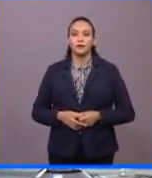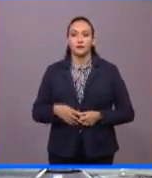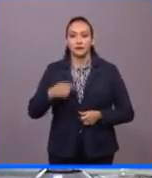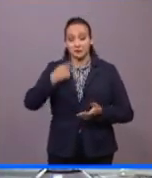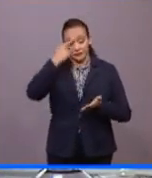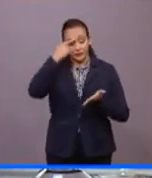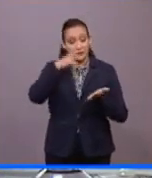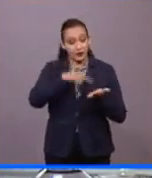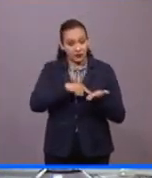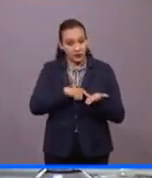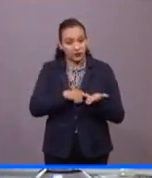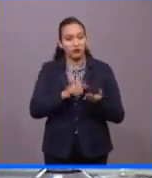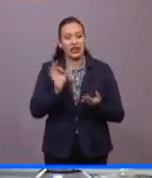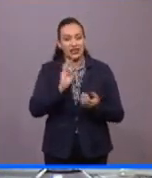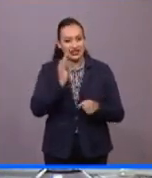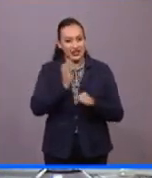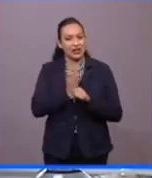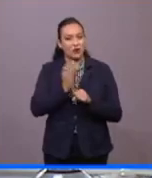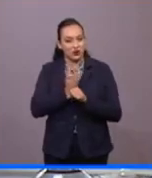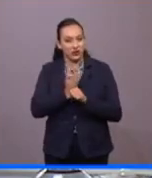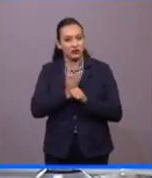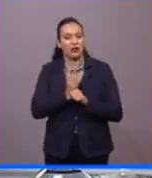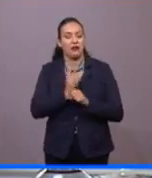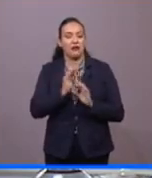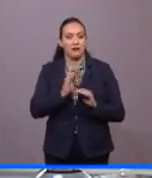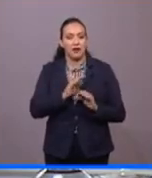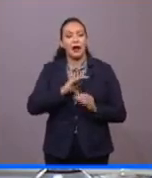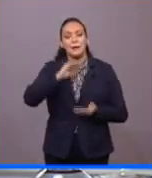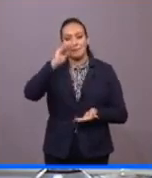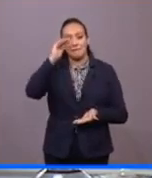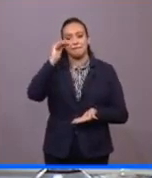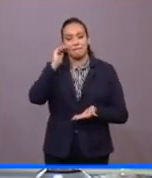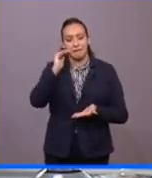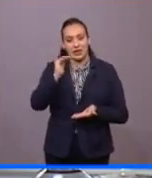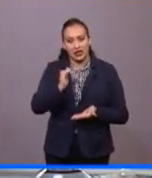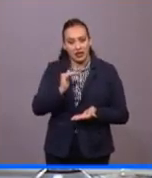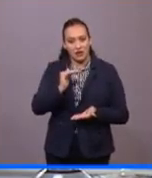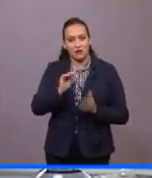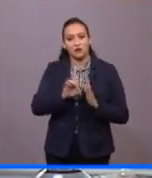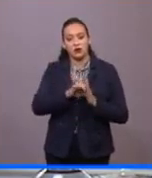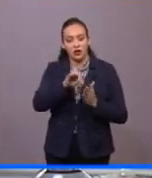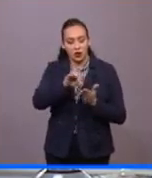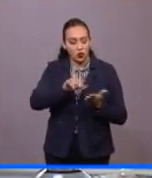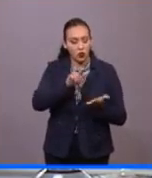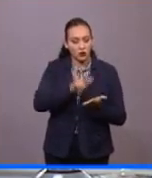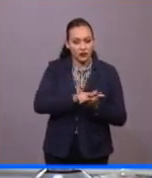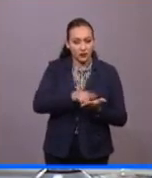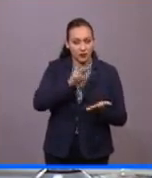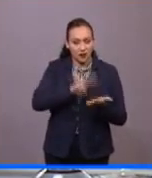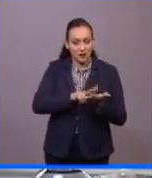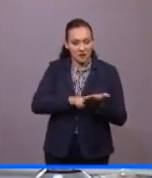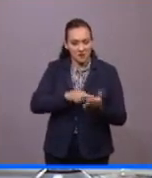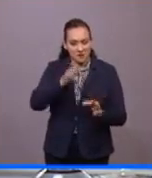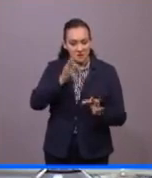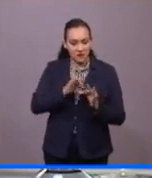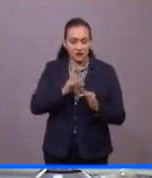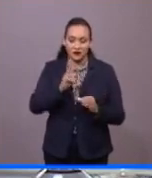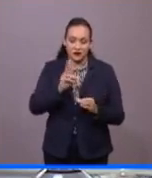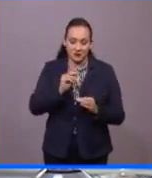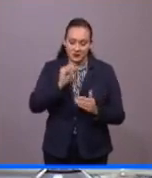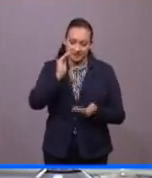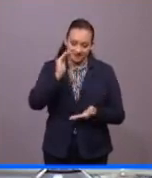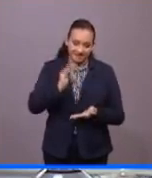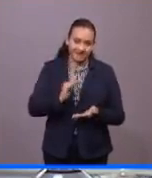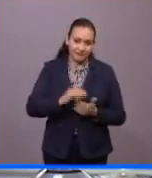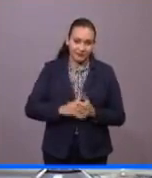Creo que va a haber una disminución del concepto de la normatividad constitucional, en el sentido de decir, aquí no son normas,